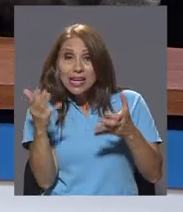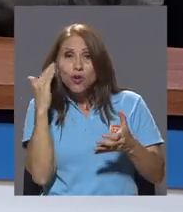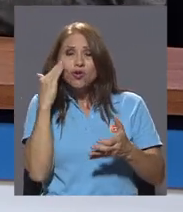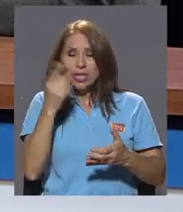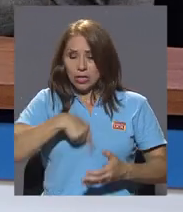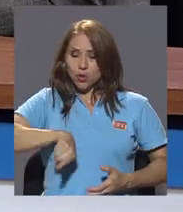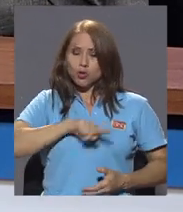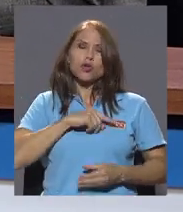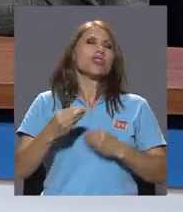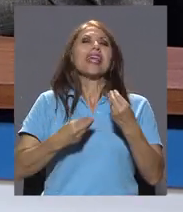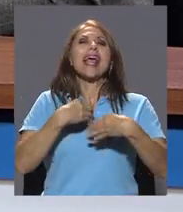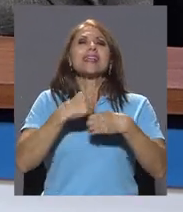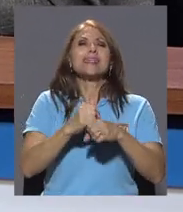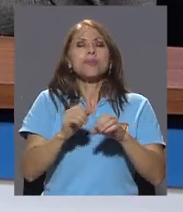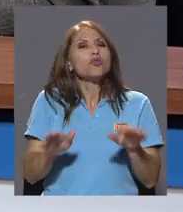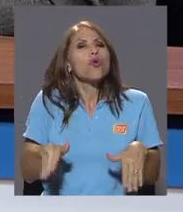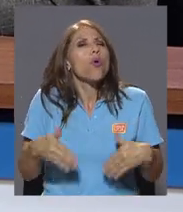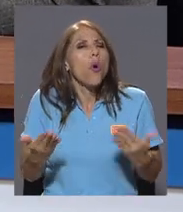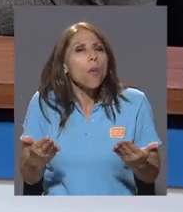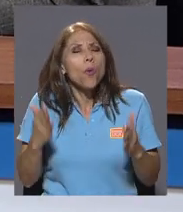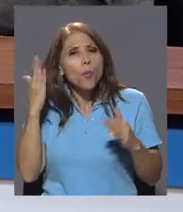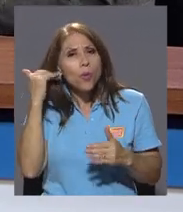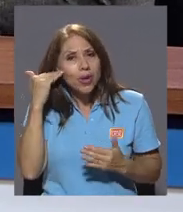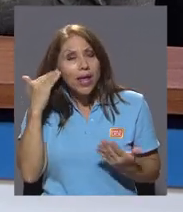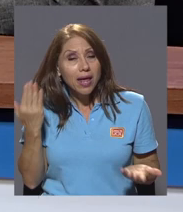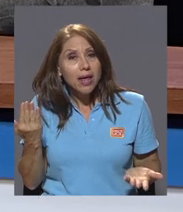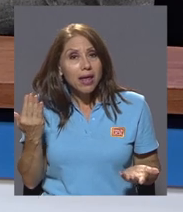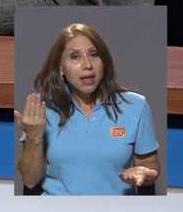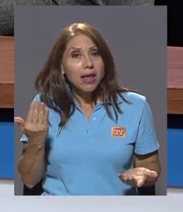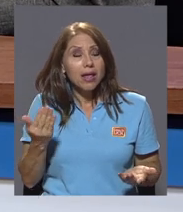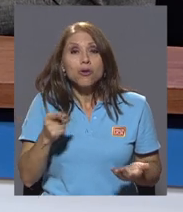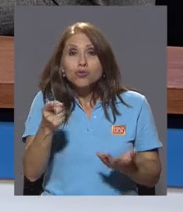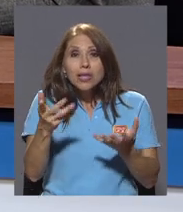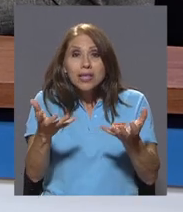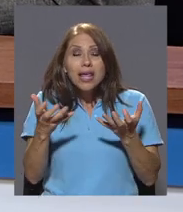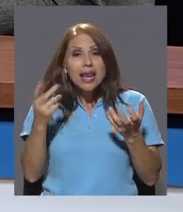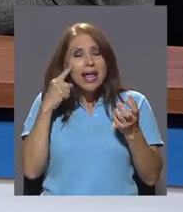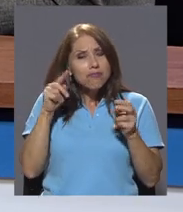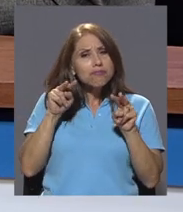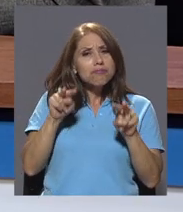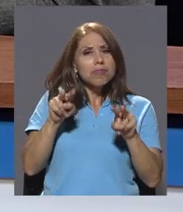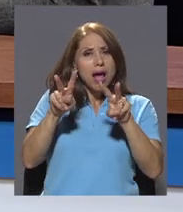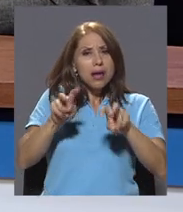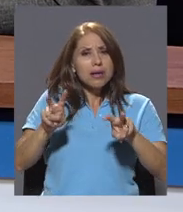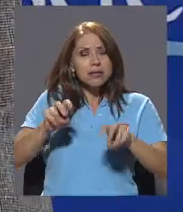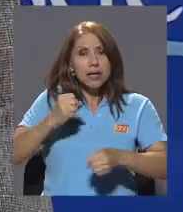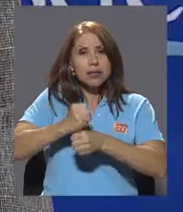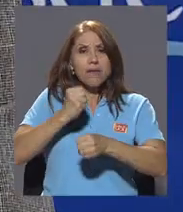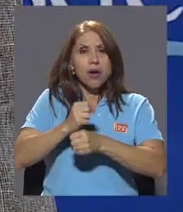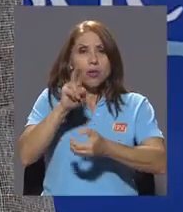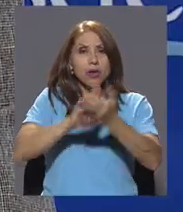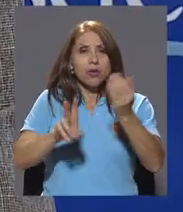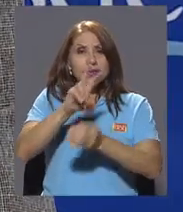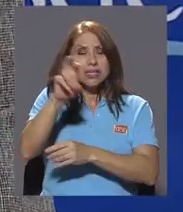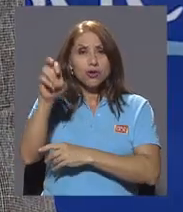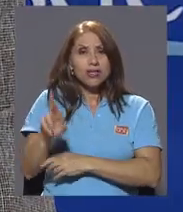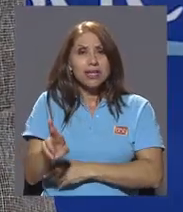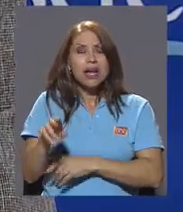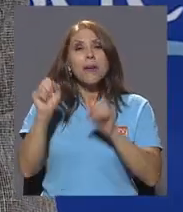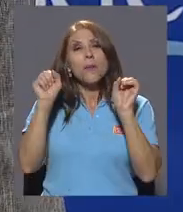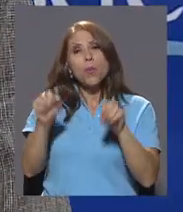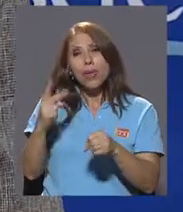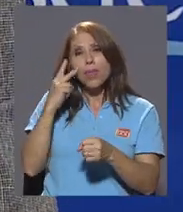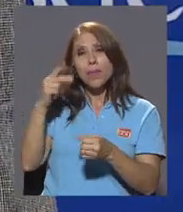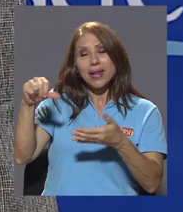lo hacemos por qué lo hacemos que es muy importante porque también y analizar el trabajo de la universidad de costa rica pues que visiten este sitio de